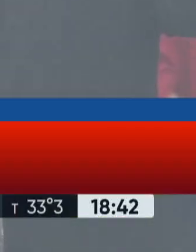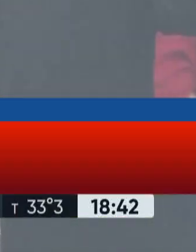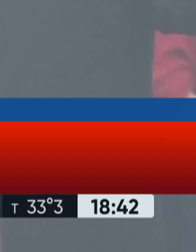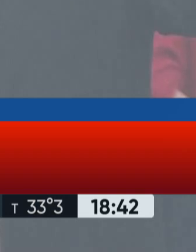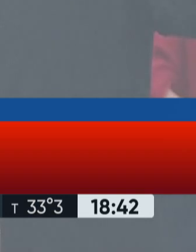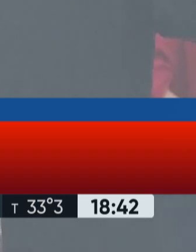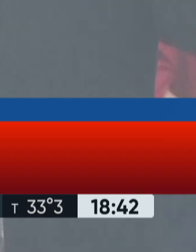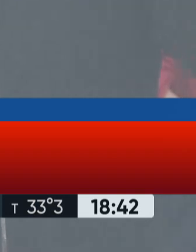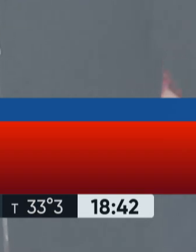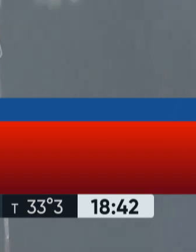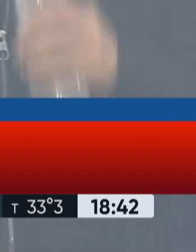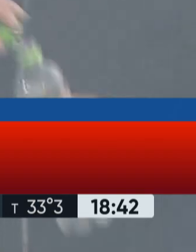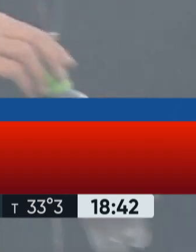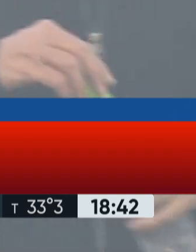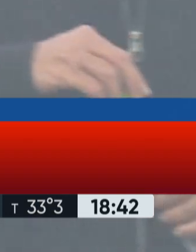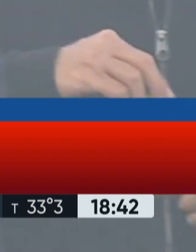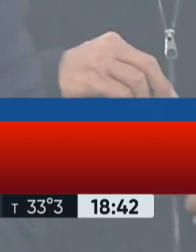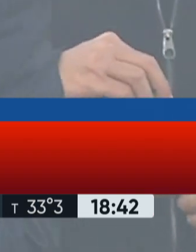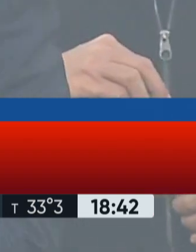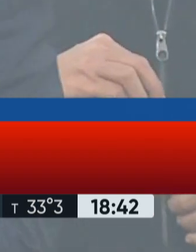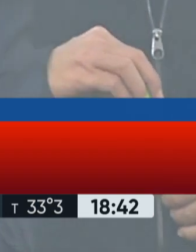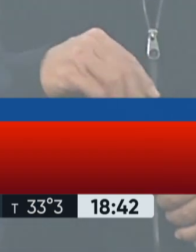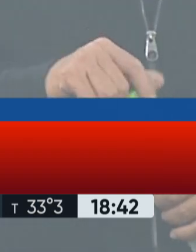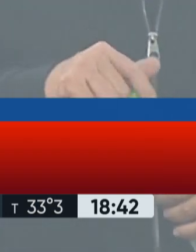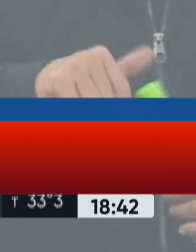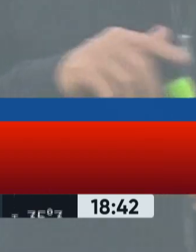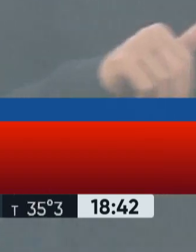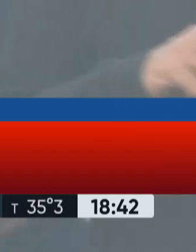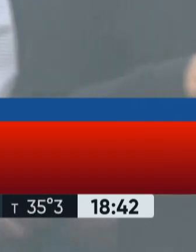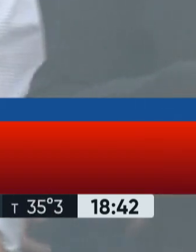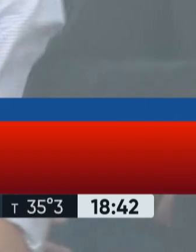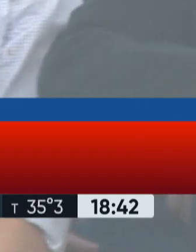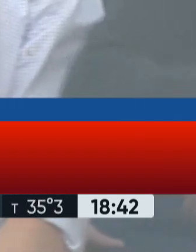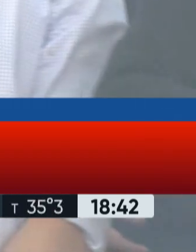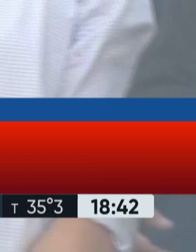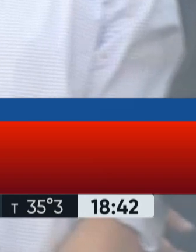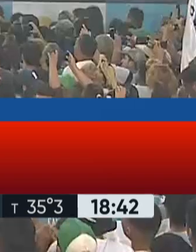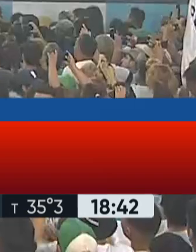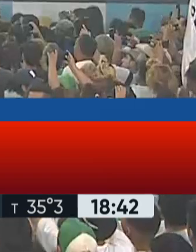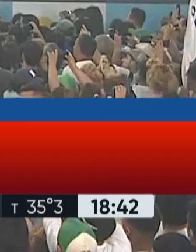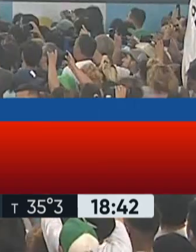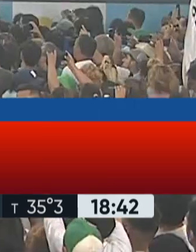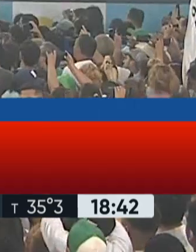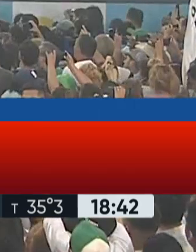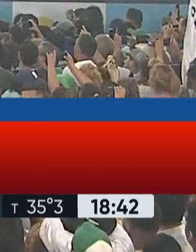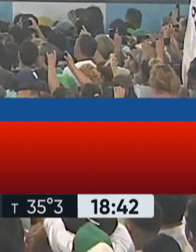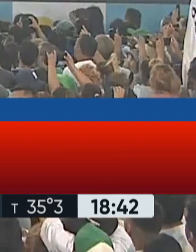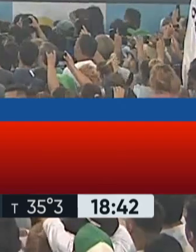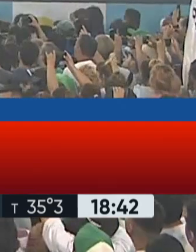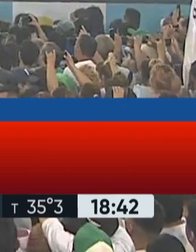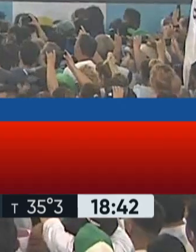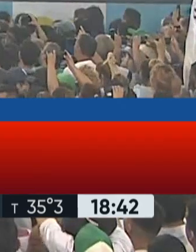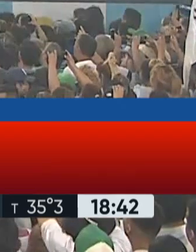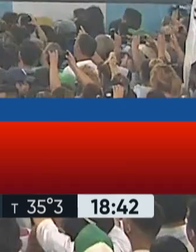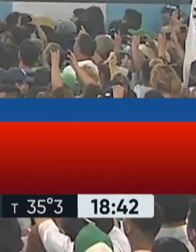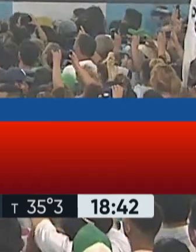ver lo que Néstor significó para la historia argentina. Es extraordinario presidente que la democracia dio.